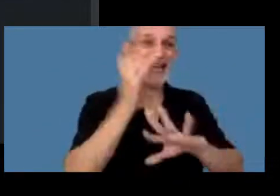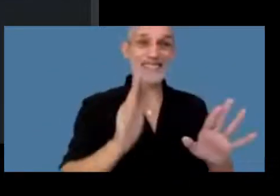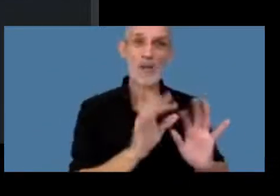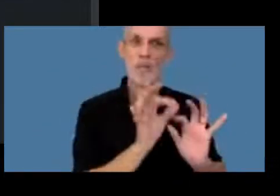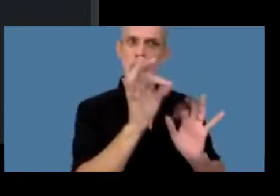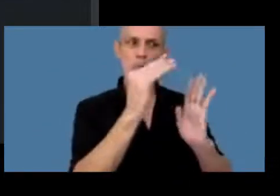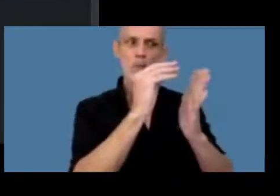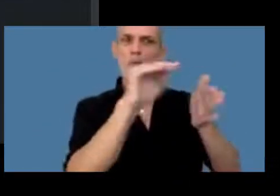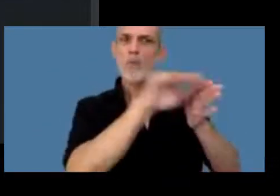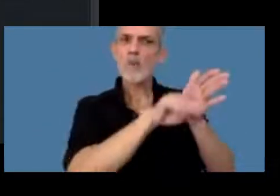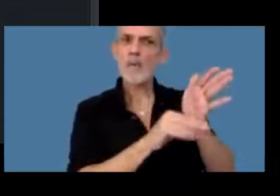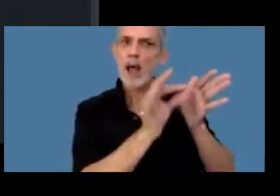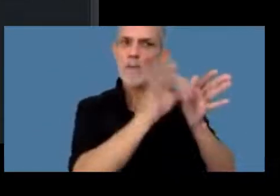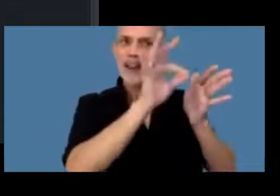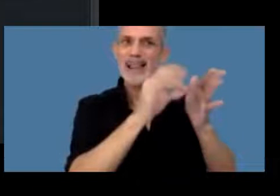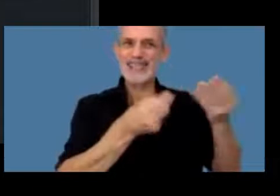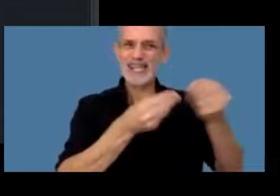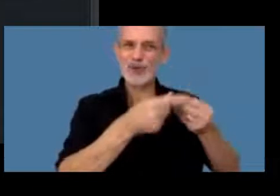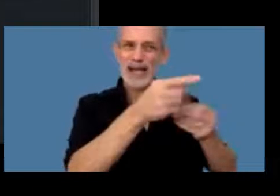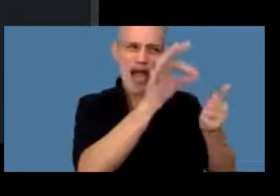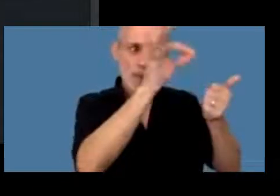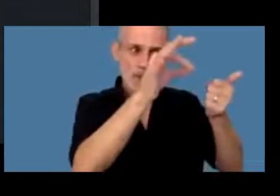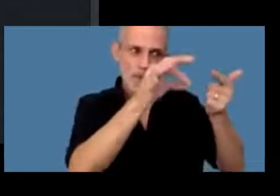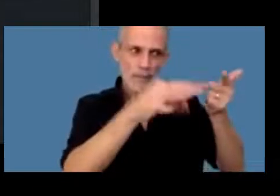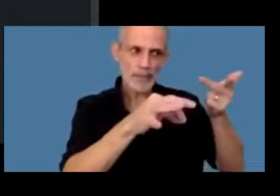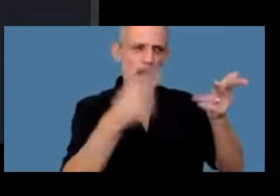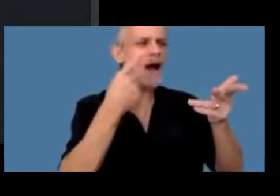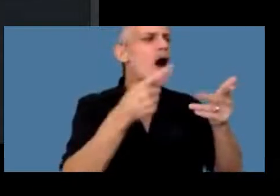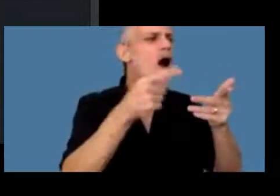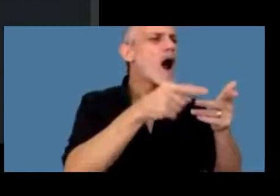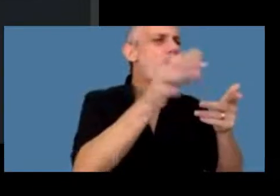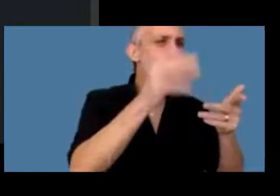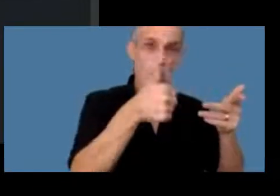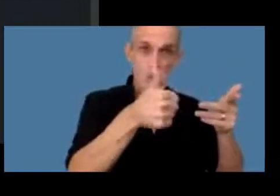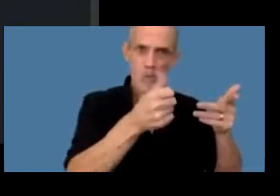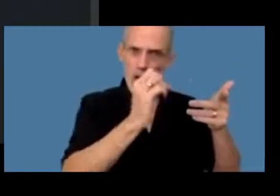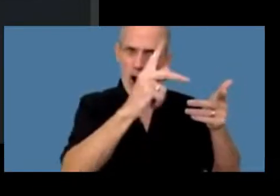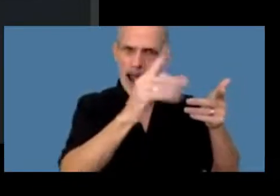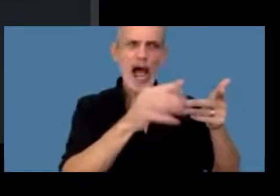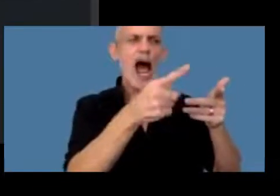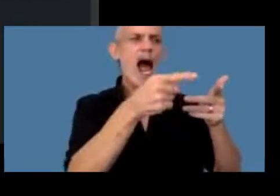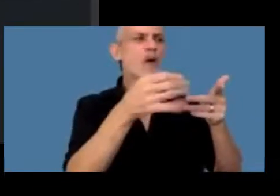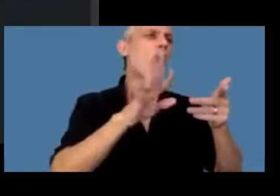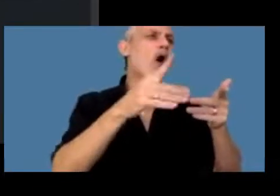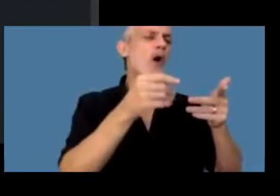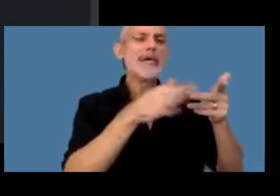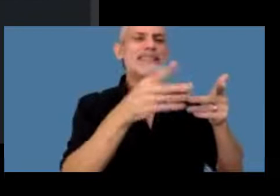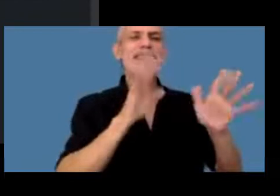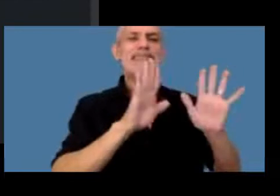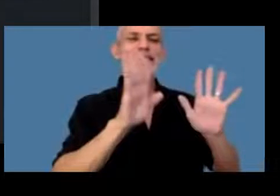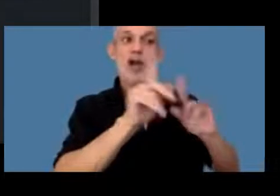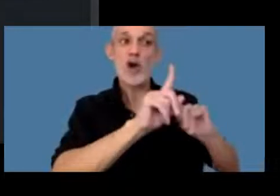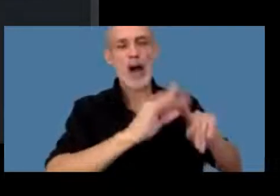deben cumplir en el sector tesorería, ver si se cumplían, y los desvíos que había, y las recomendaciones que nosotros podemos